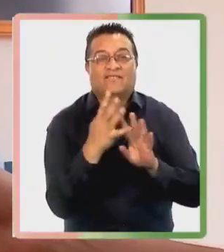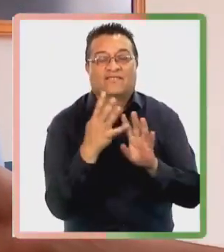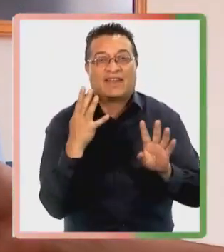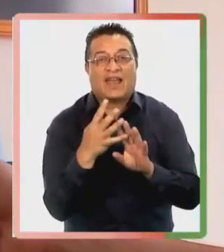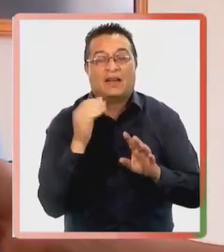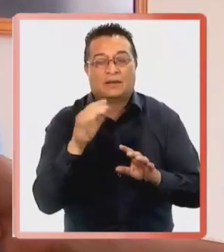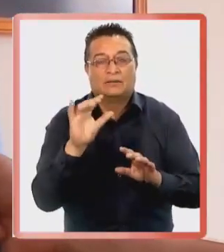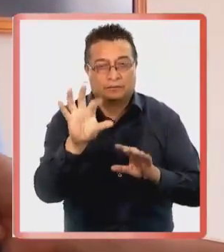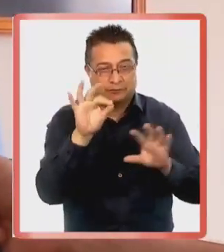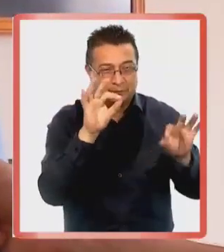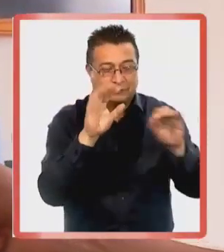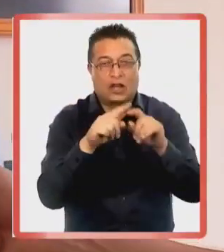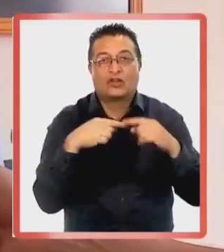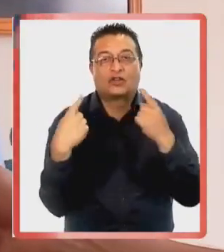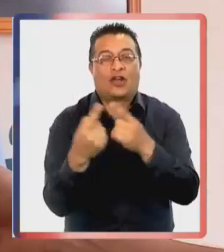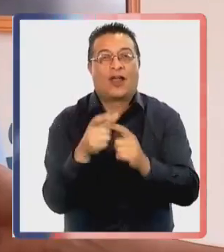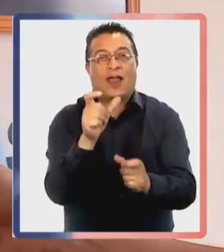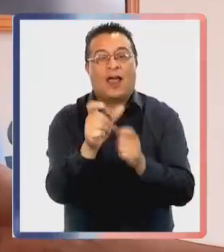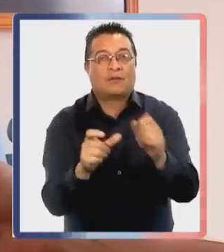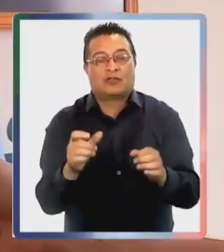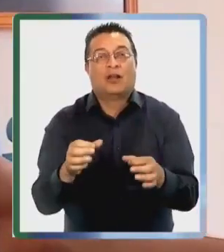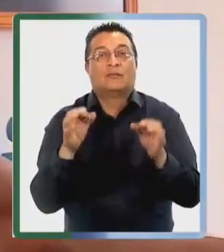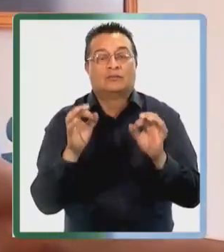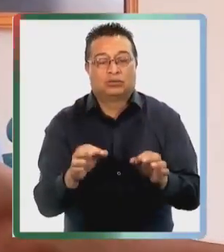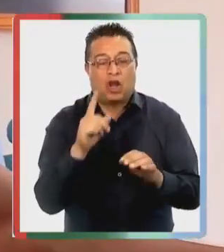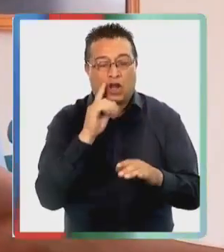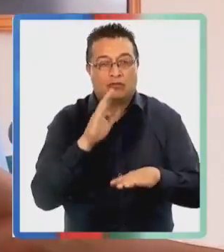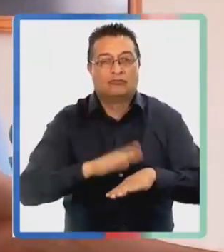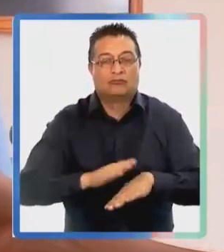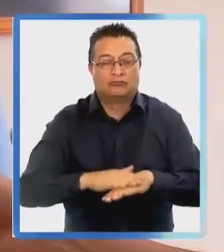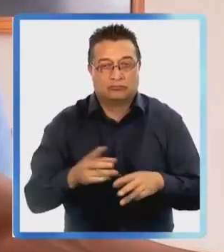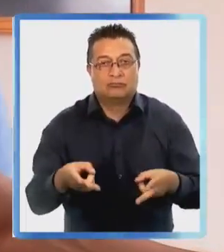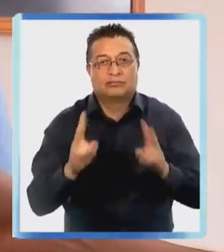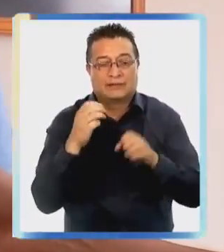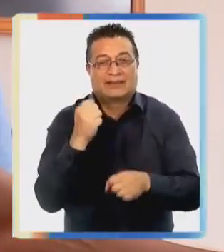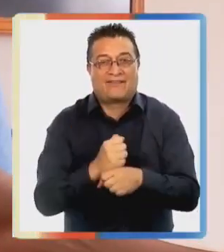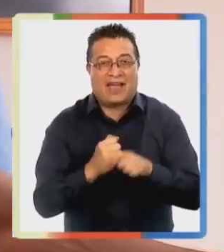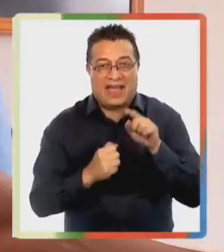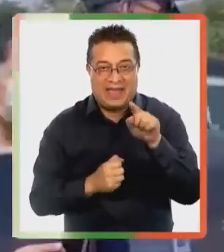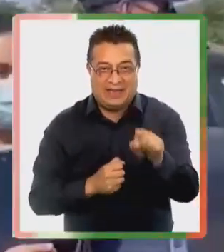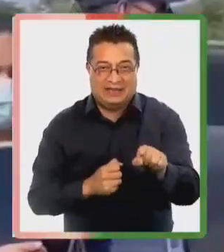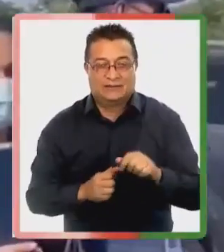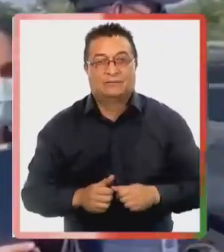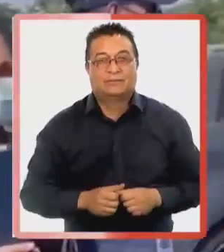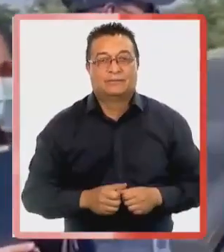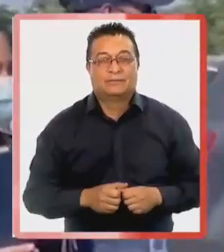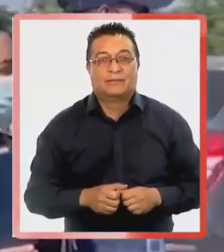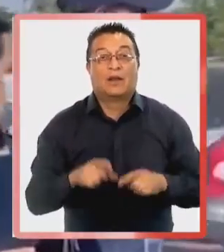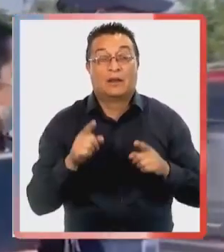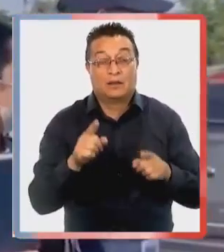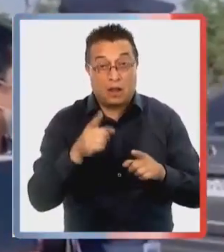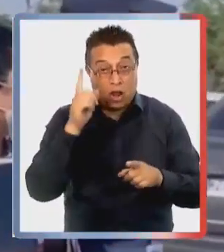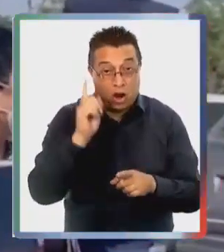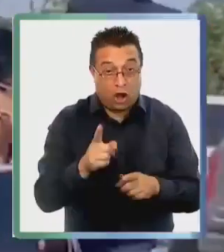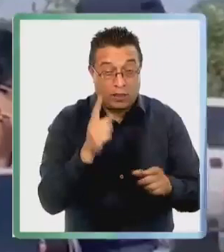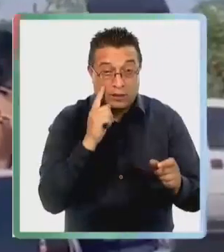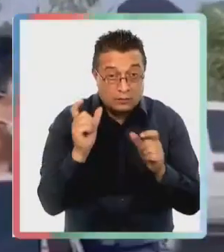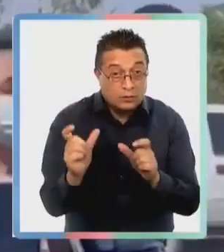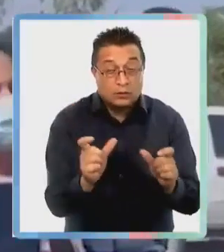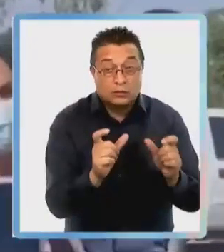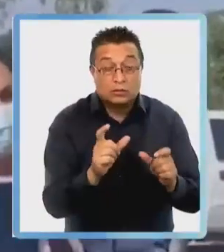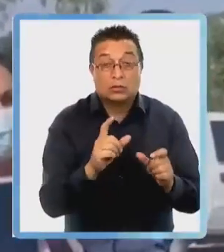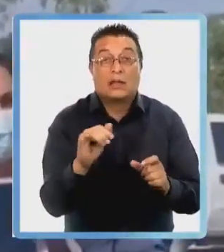la feria y identificando también a todas las personas que definitivamente van a tener la autorización para trabajar ahí. El trabajo de